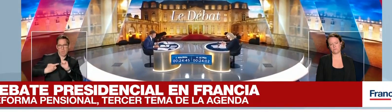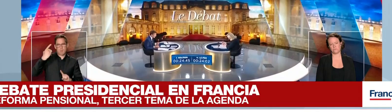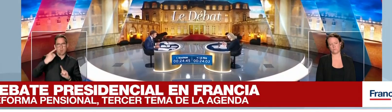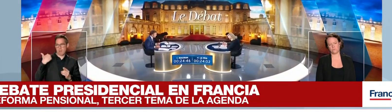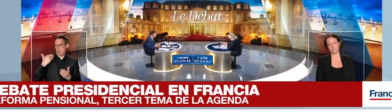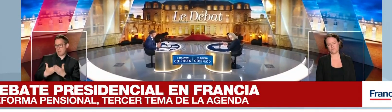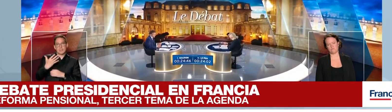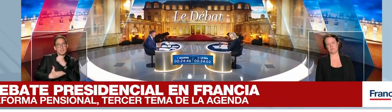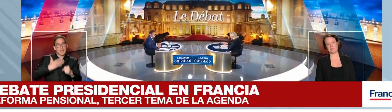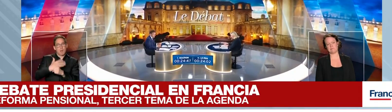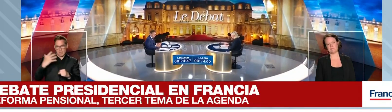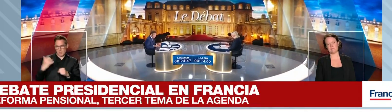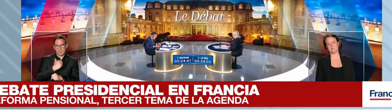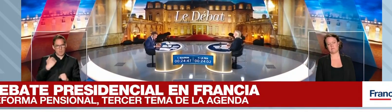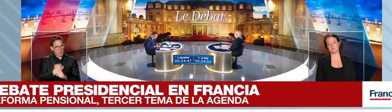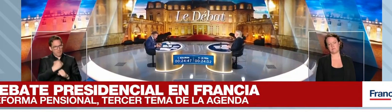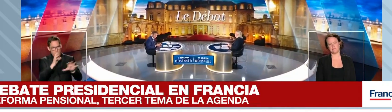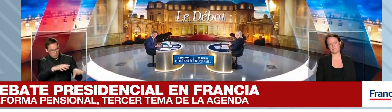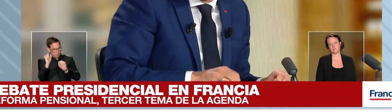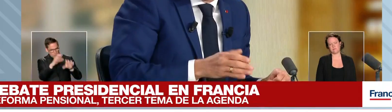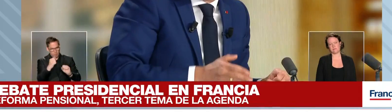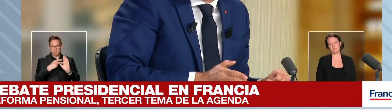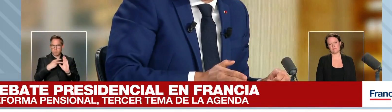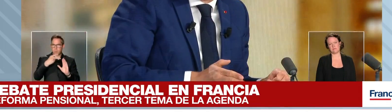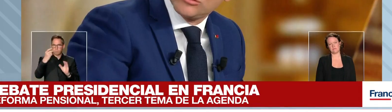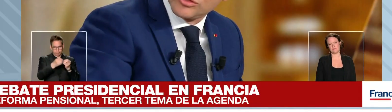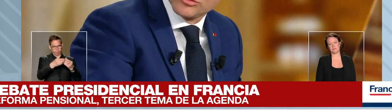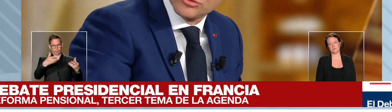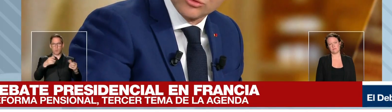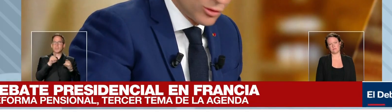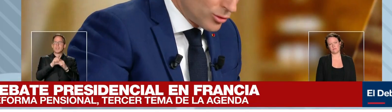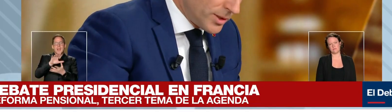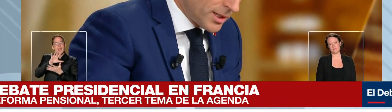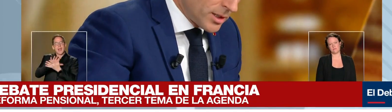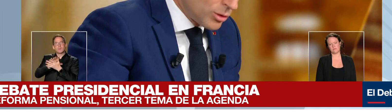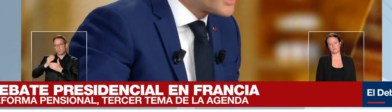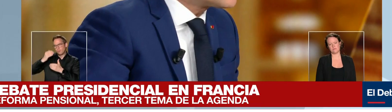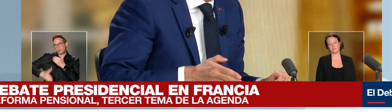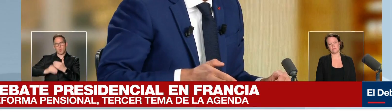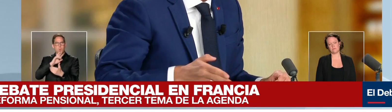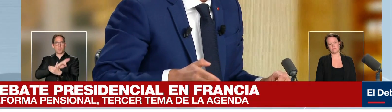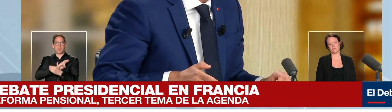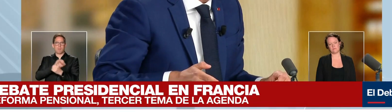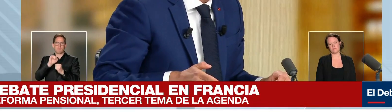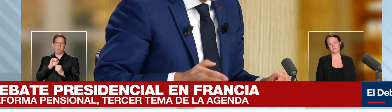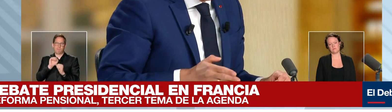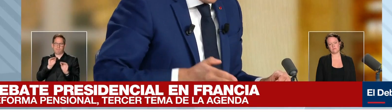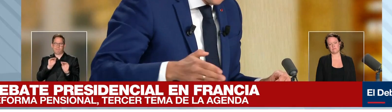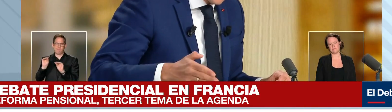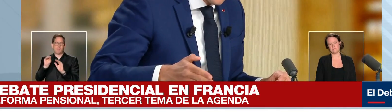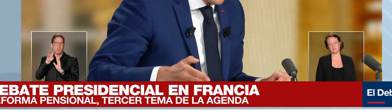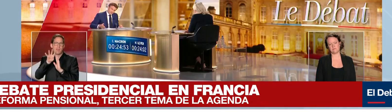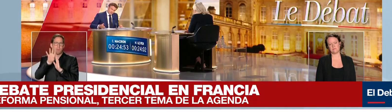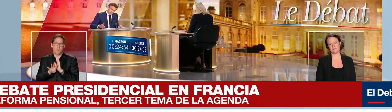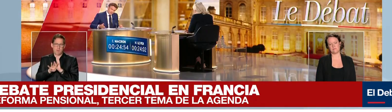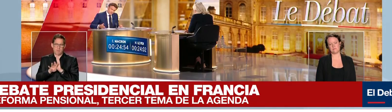necesario, como lo logramos hacer, y un segundo pilar que es llevar la edad legal, que es de 62